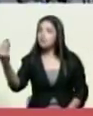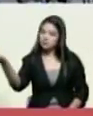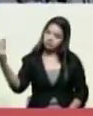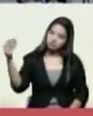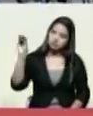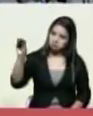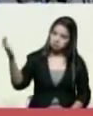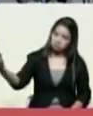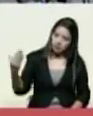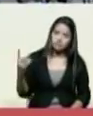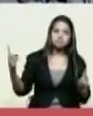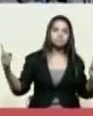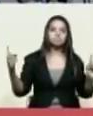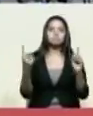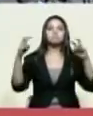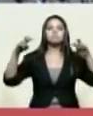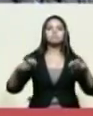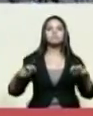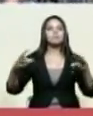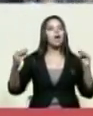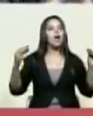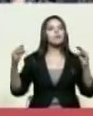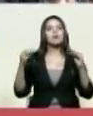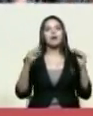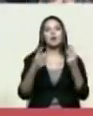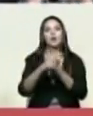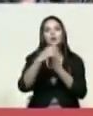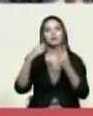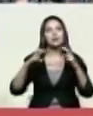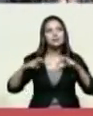Pedro. Nos sentamos los tres a hablar.